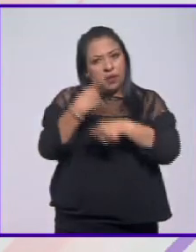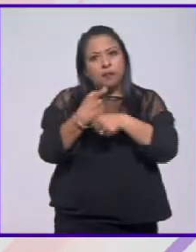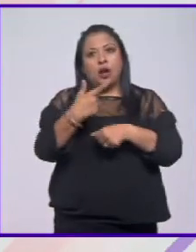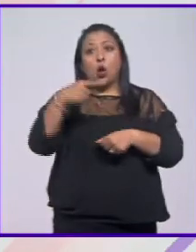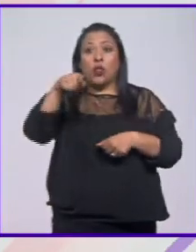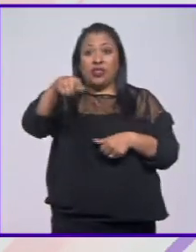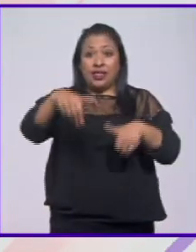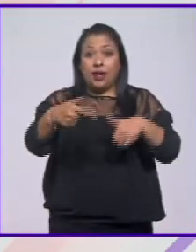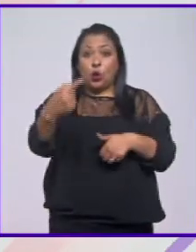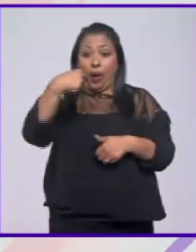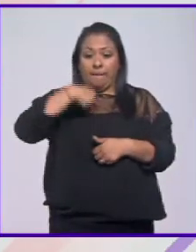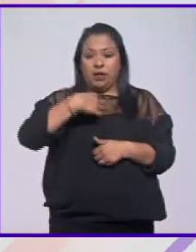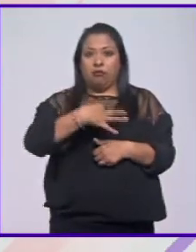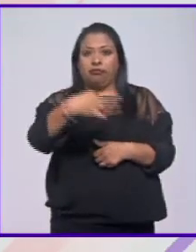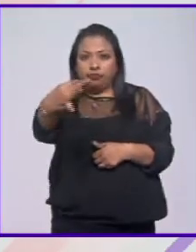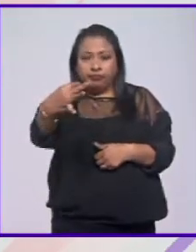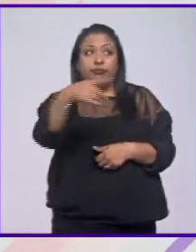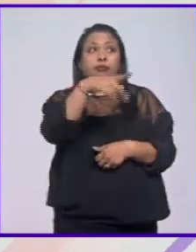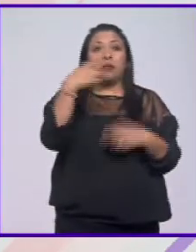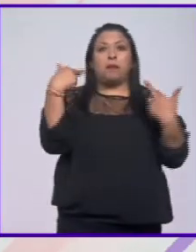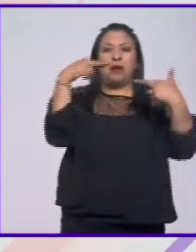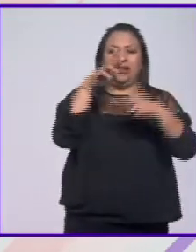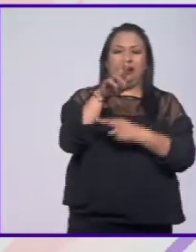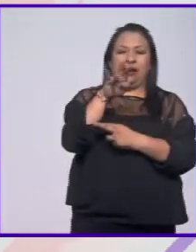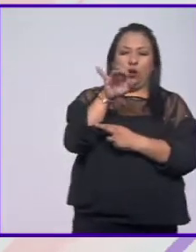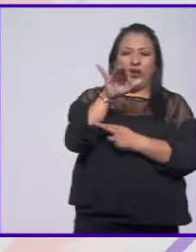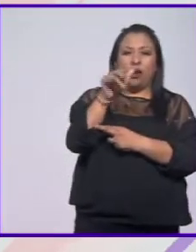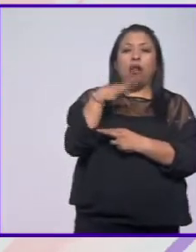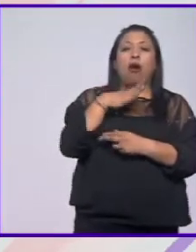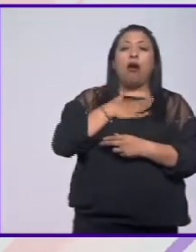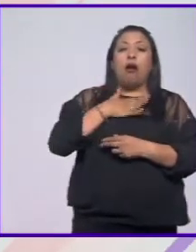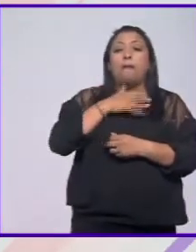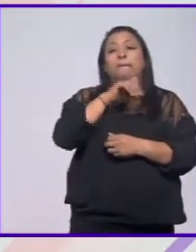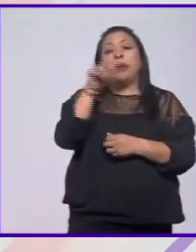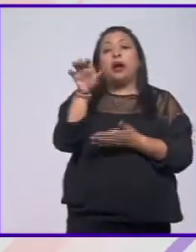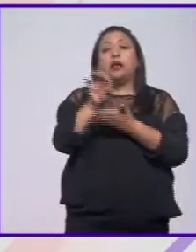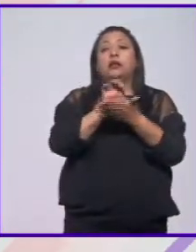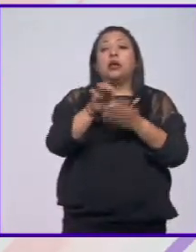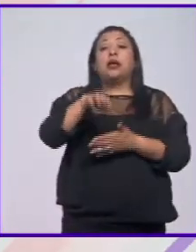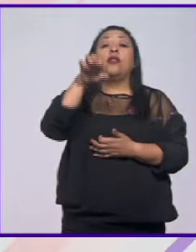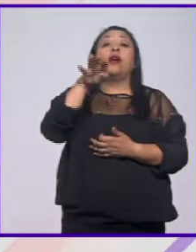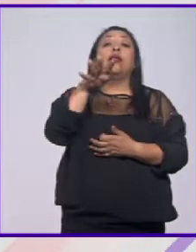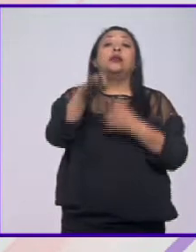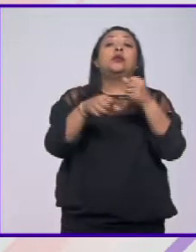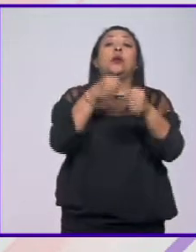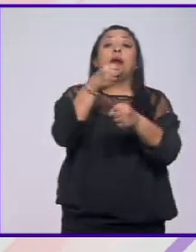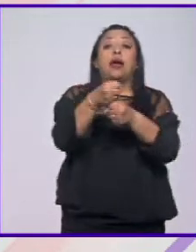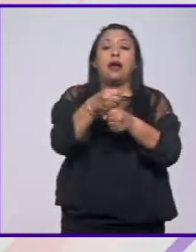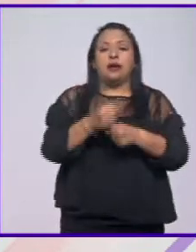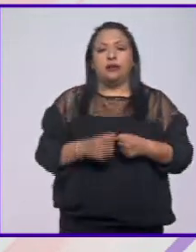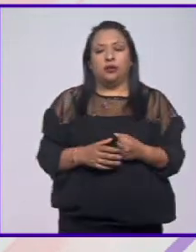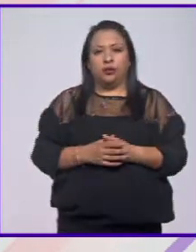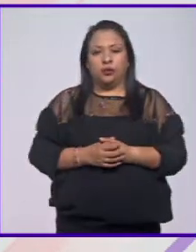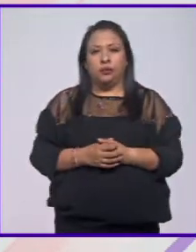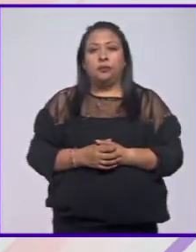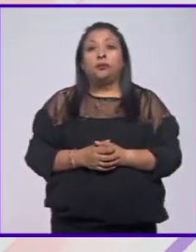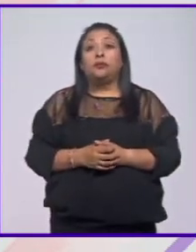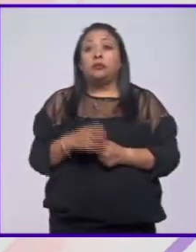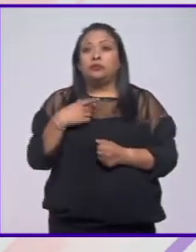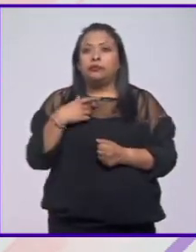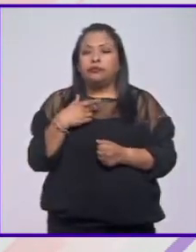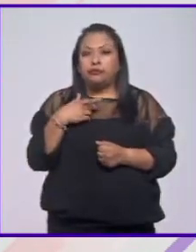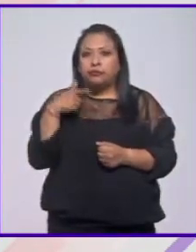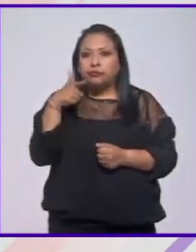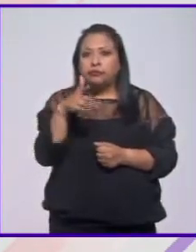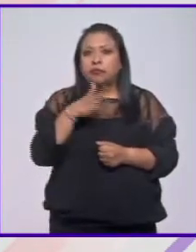eligió. El maestro Raúl Adalid recibió el llamado de la escena a los 19 años. Encontrarme en mi